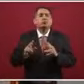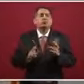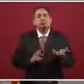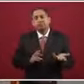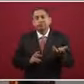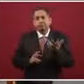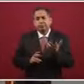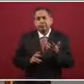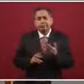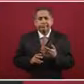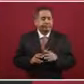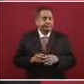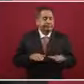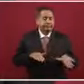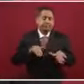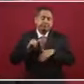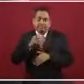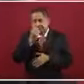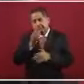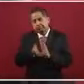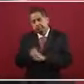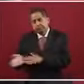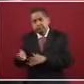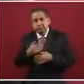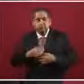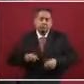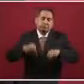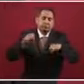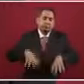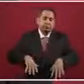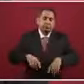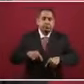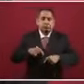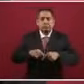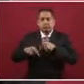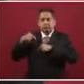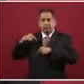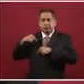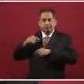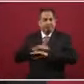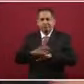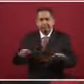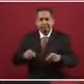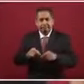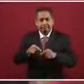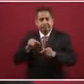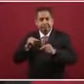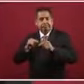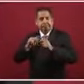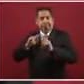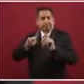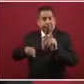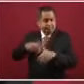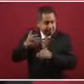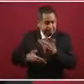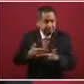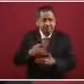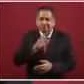a hacernos a un lado, no vamos a dar ni un paso atrás, ni siquiera para tomar impulso.